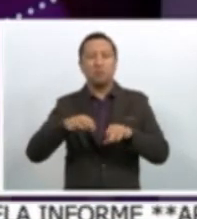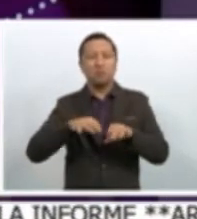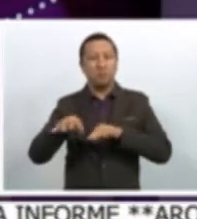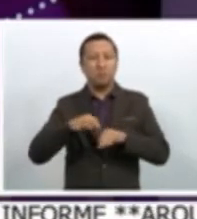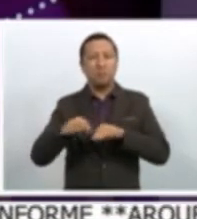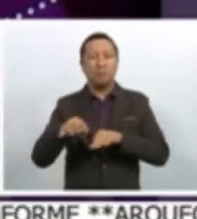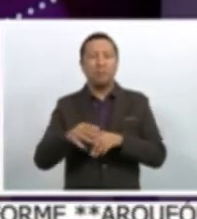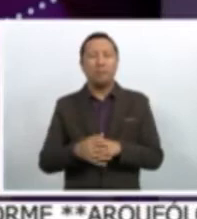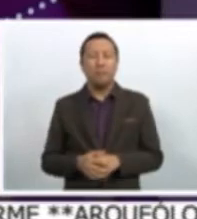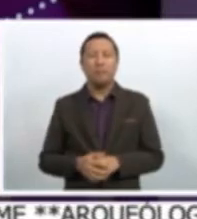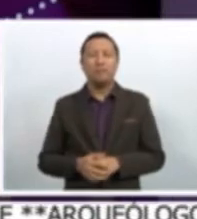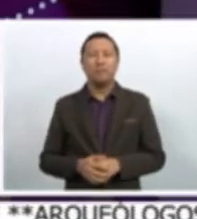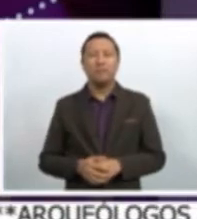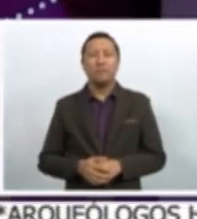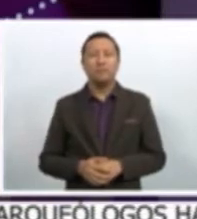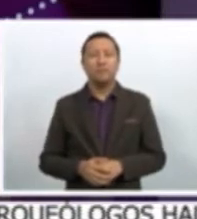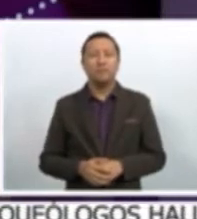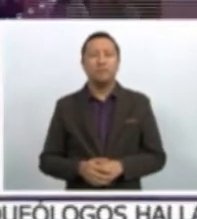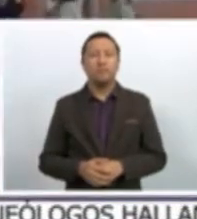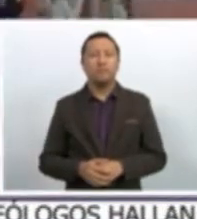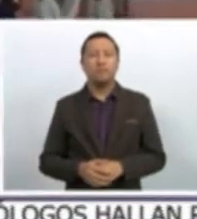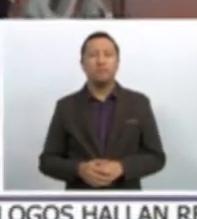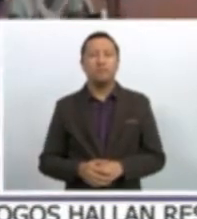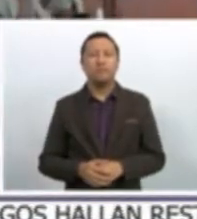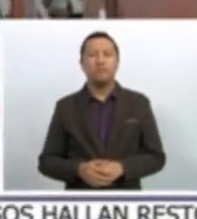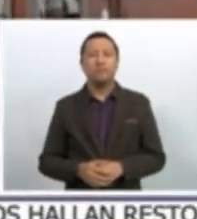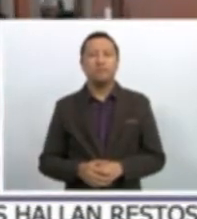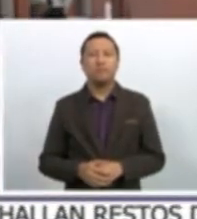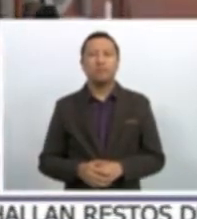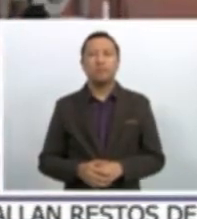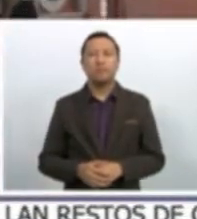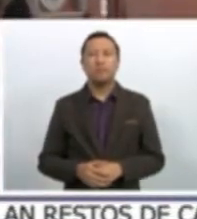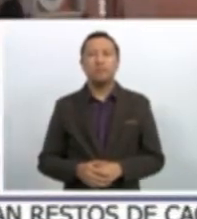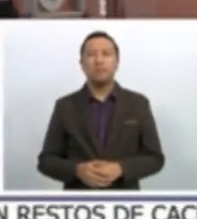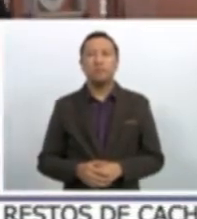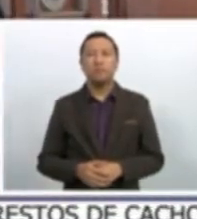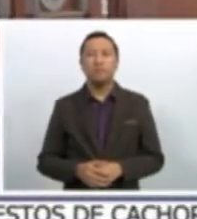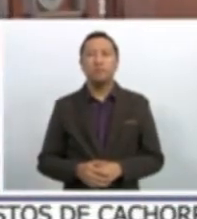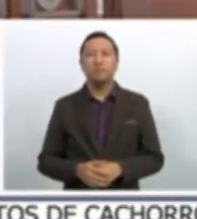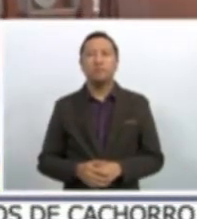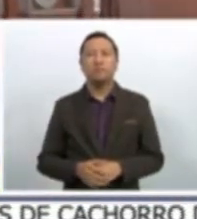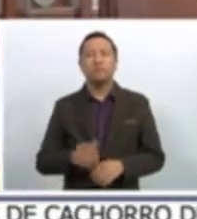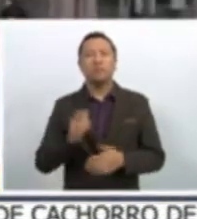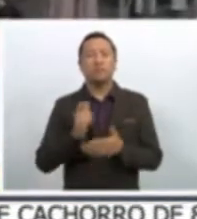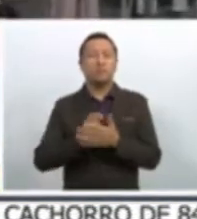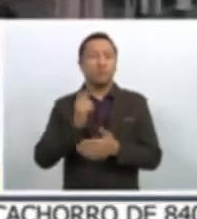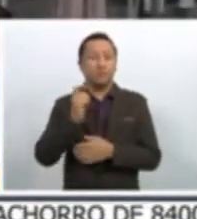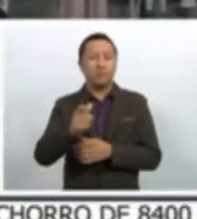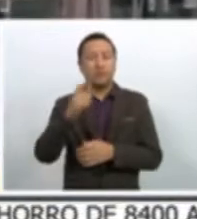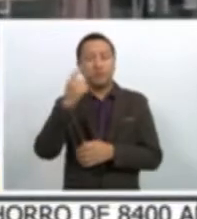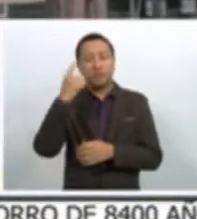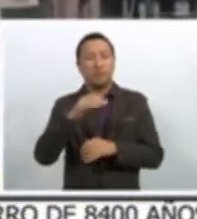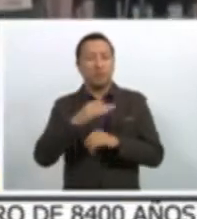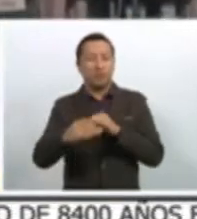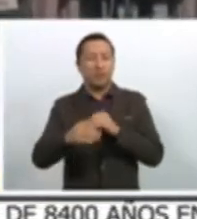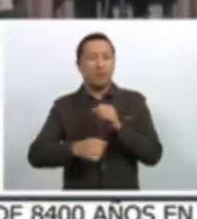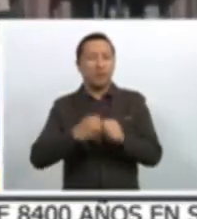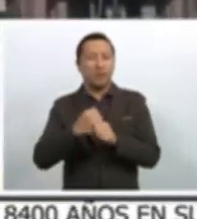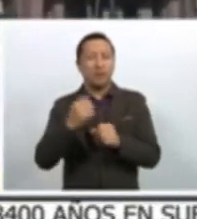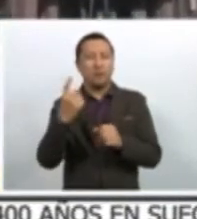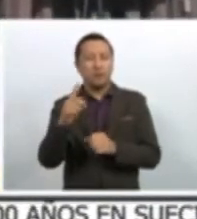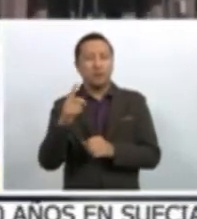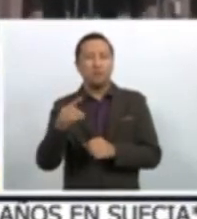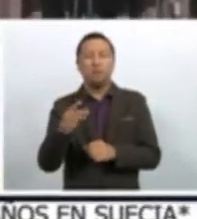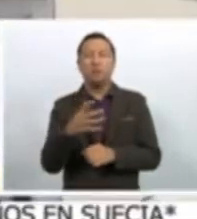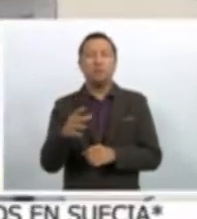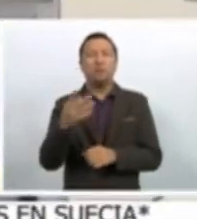esta información lo tiene Miguel Avilés. El cumplimiento de pago de las prestaciones de fin de año de poco más de